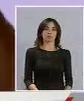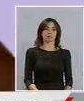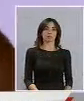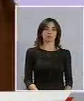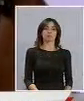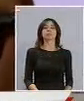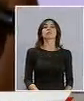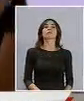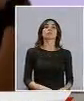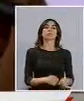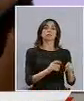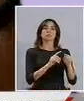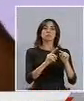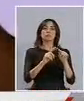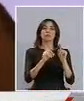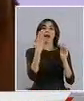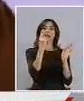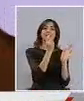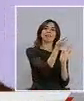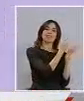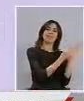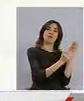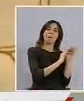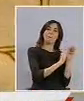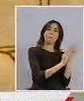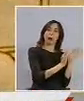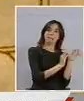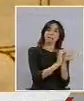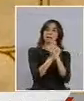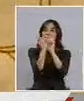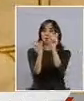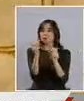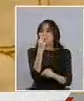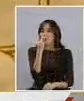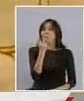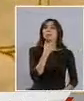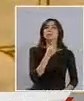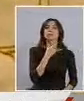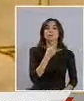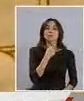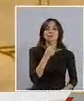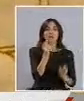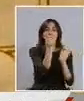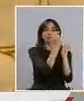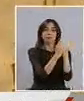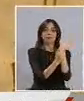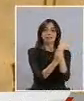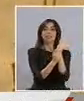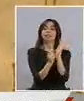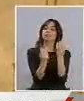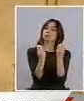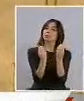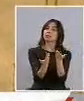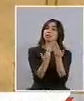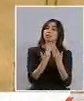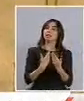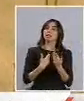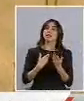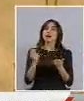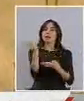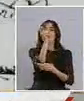Mundos inimaginados que saltan del papel y personajes que logran encantarnos son algunas de las maravillas que nos regala la animación digital.